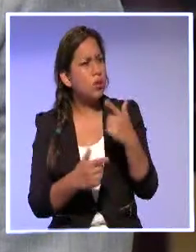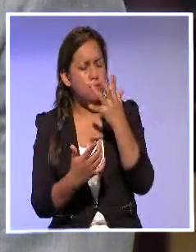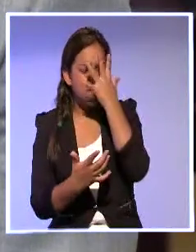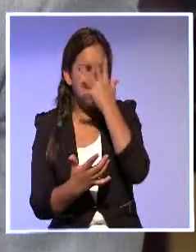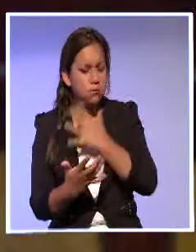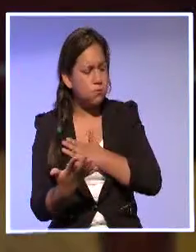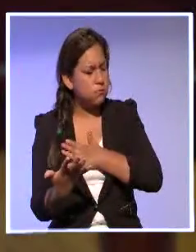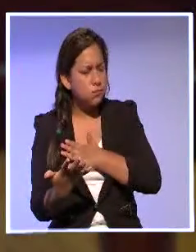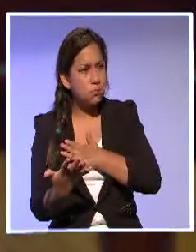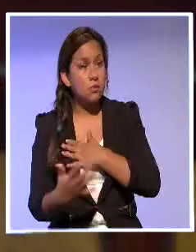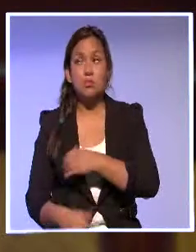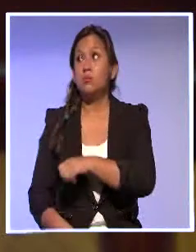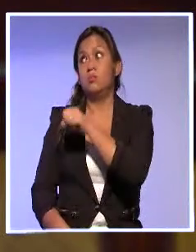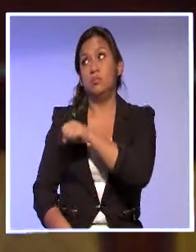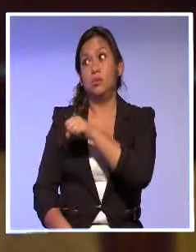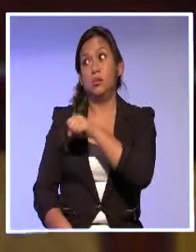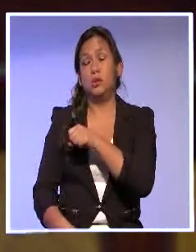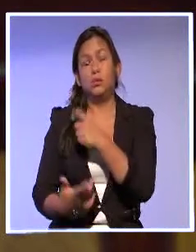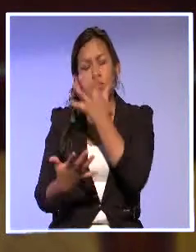ecuador era terrible